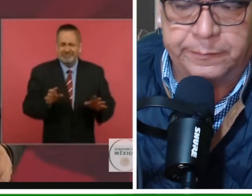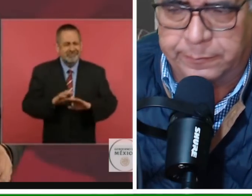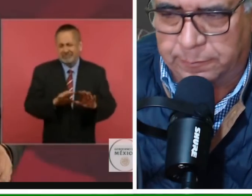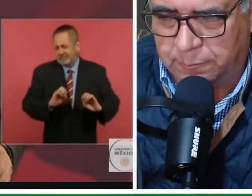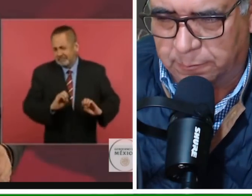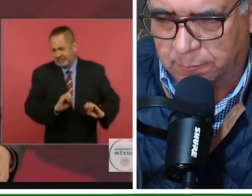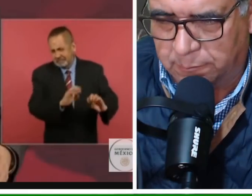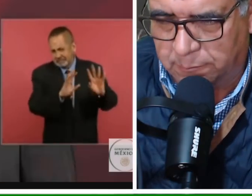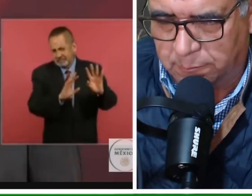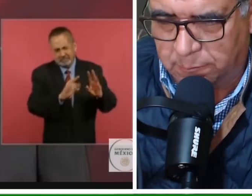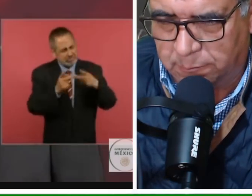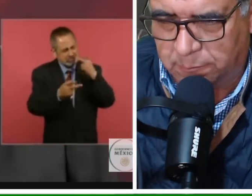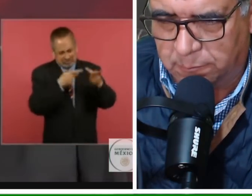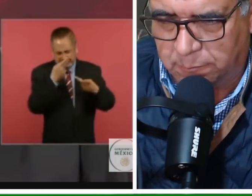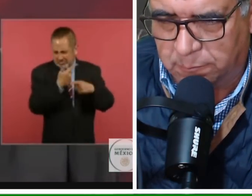Nada.